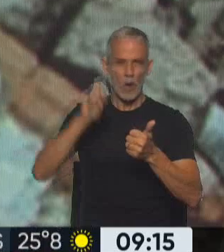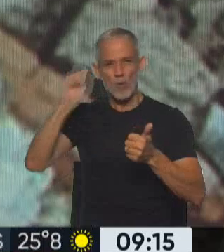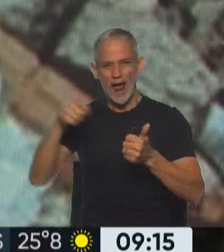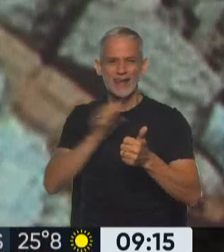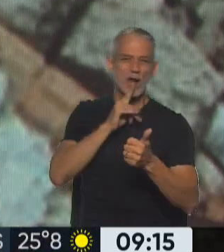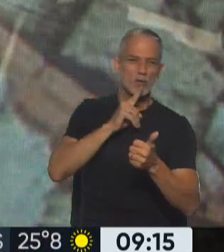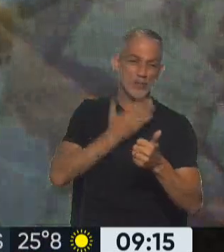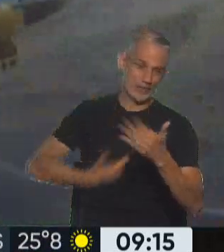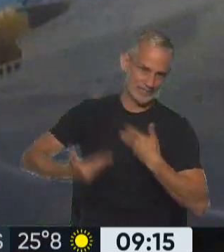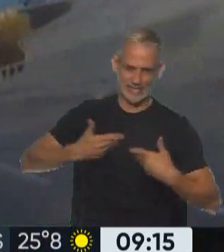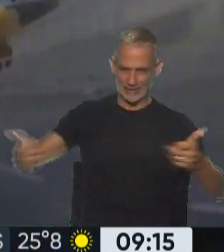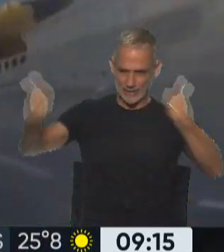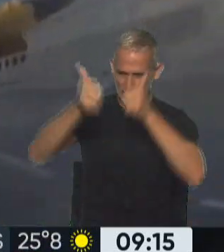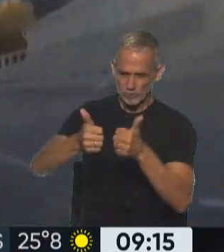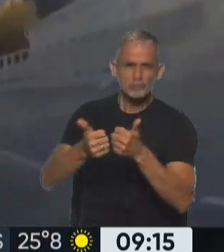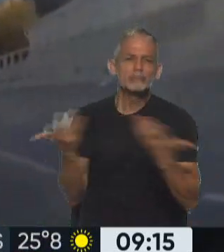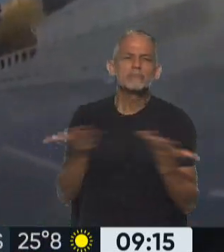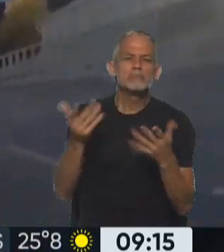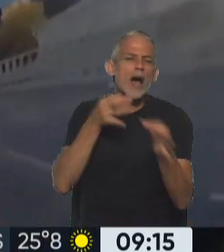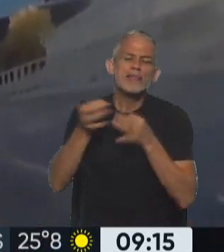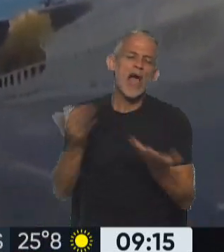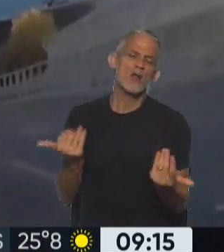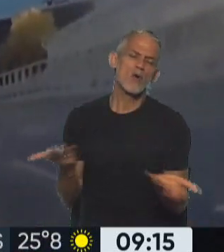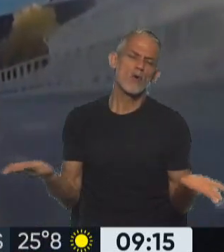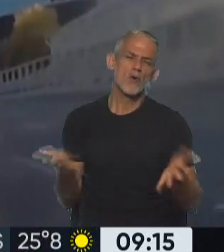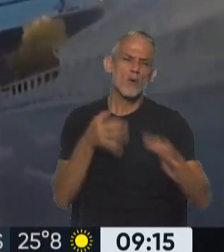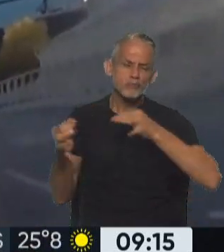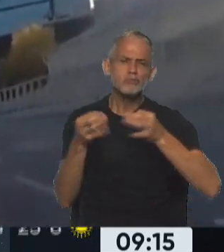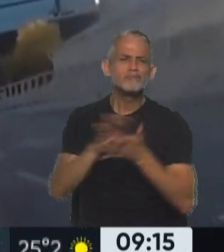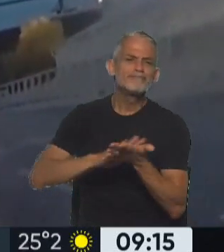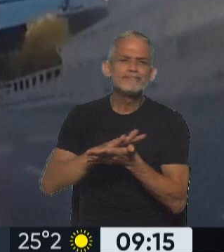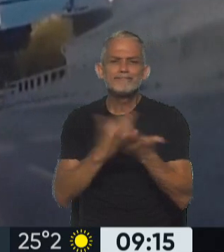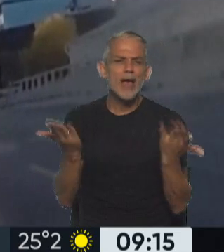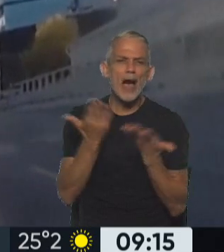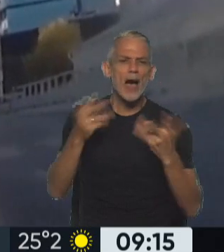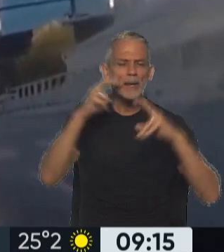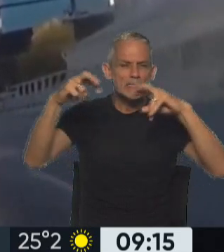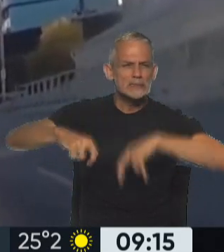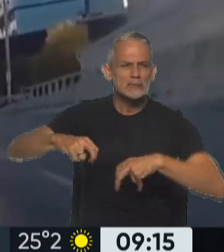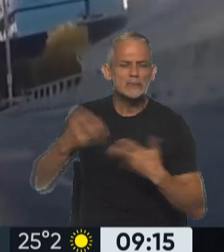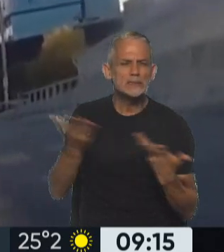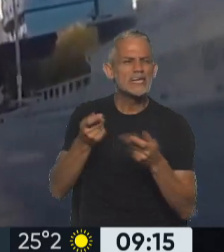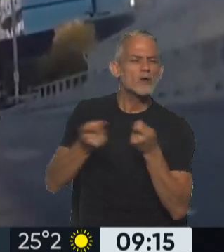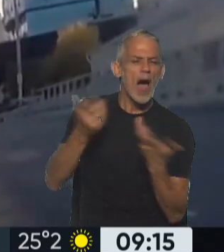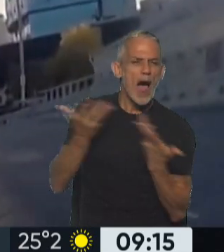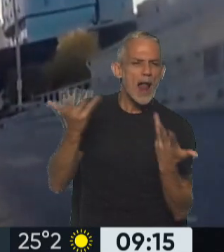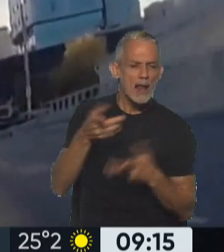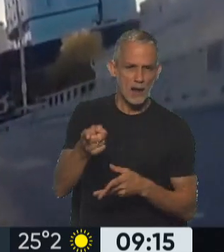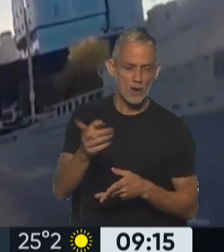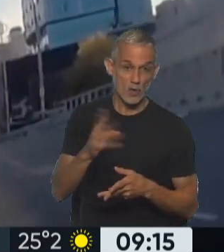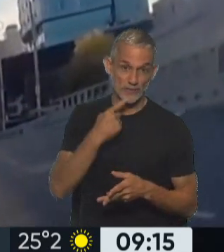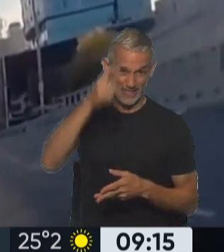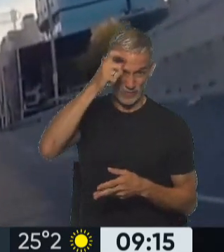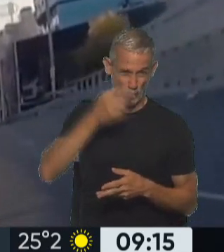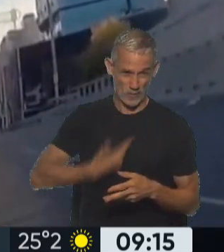sus mandatarios, a un nuevo diálogo con el fin de tratar de entablar una nueva negociación. Lo que dijo